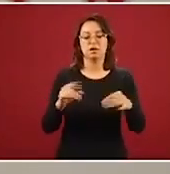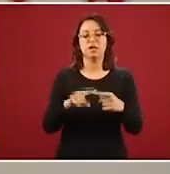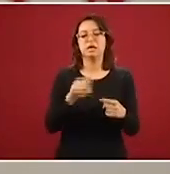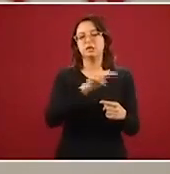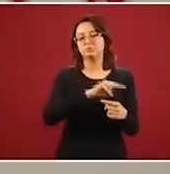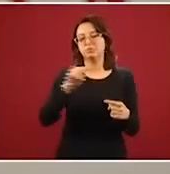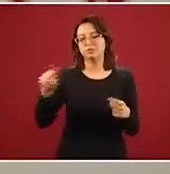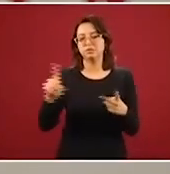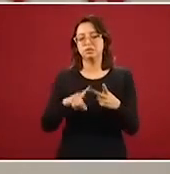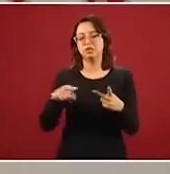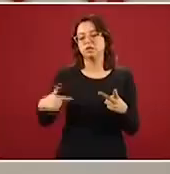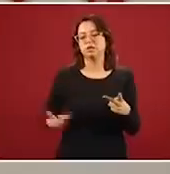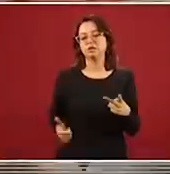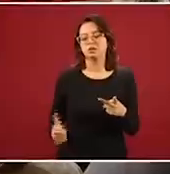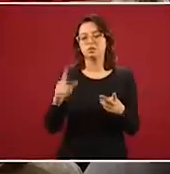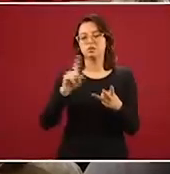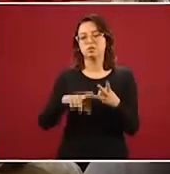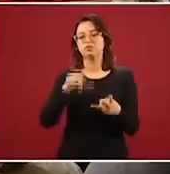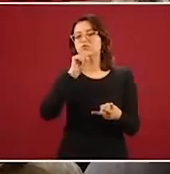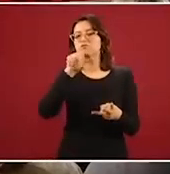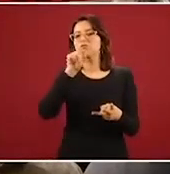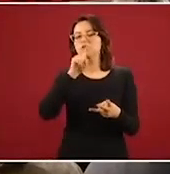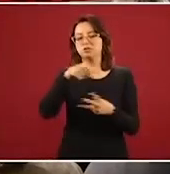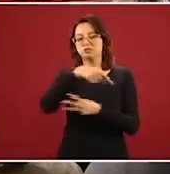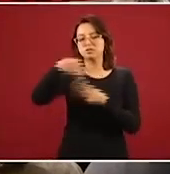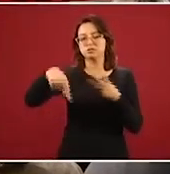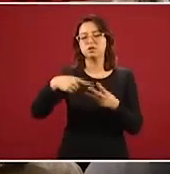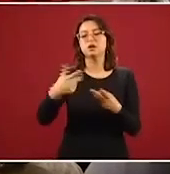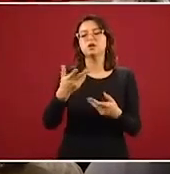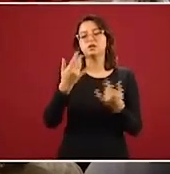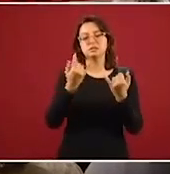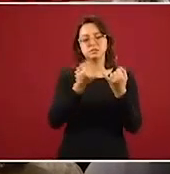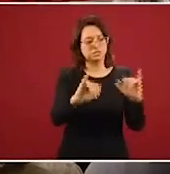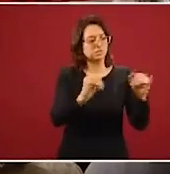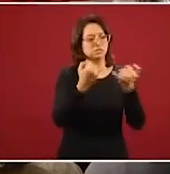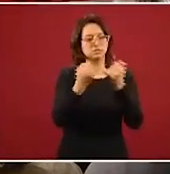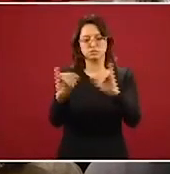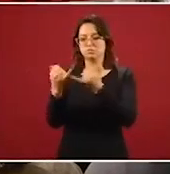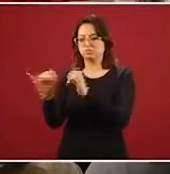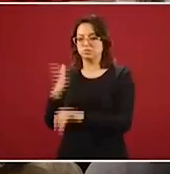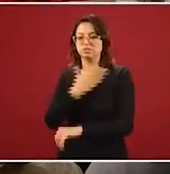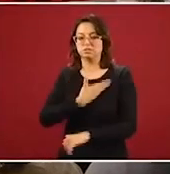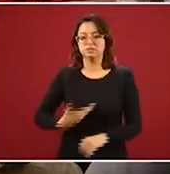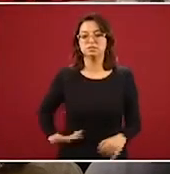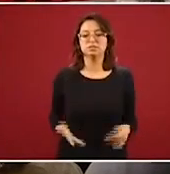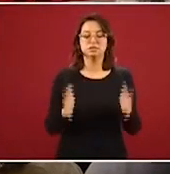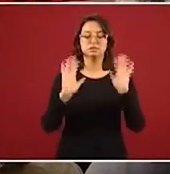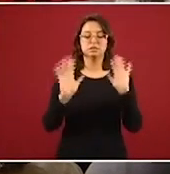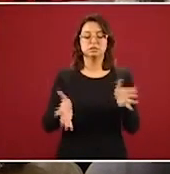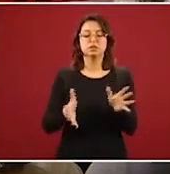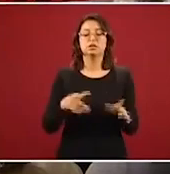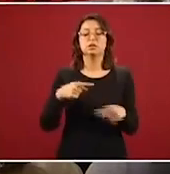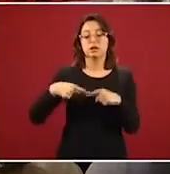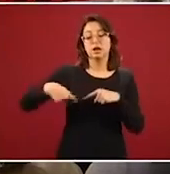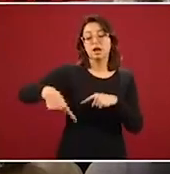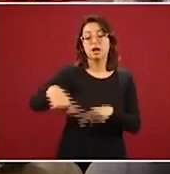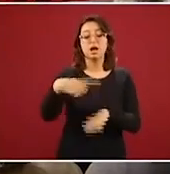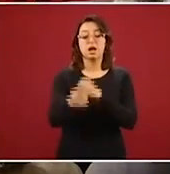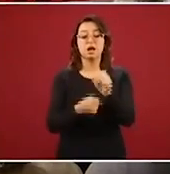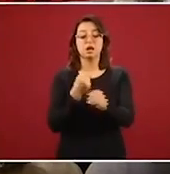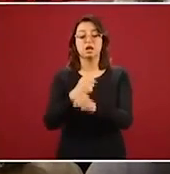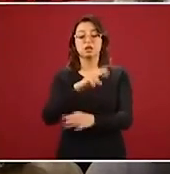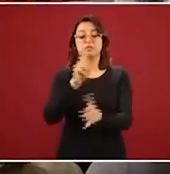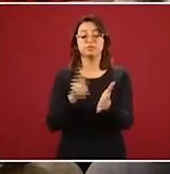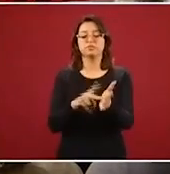Guanajuato y de Jalisco, que son las que inauguró el señor presidente. Para este año